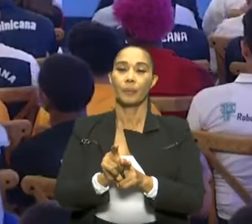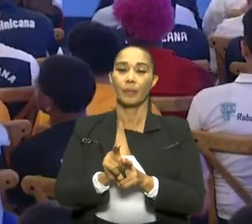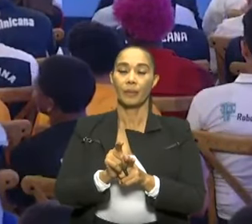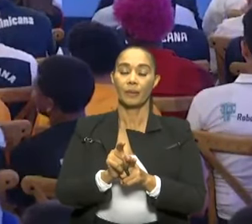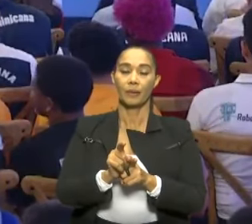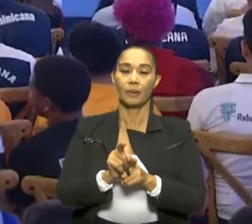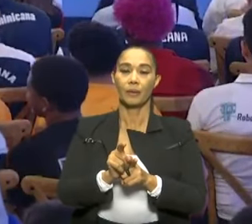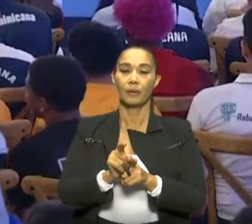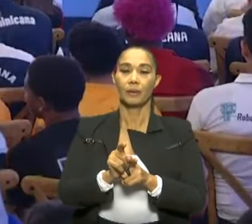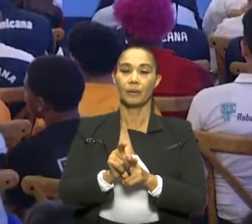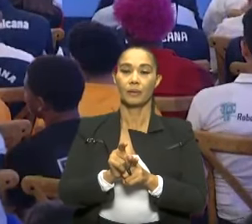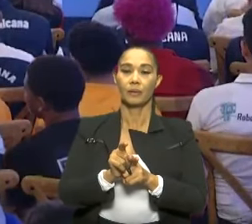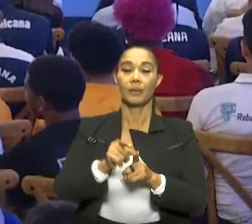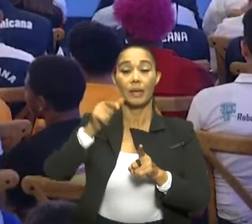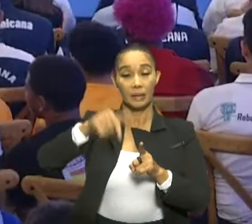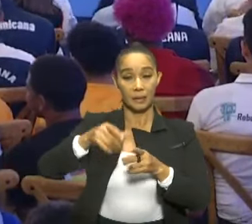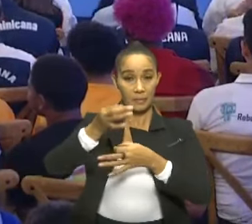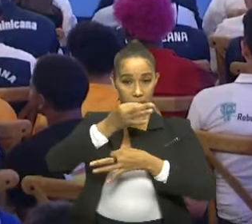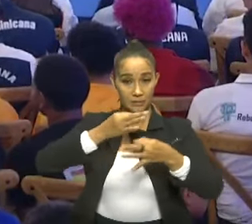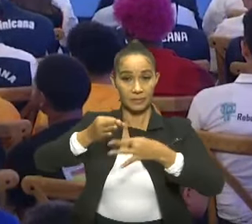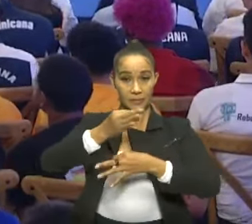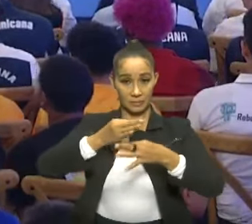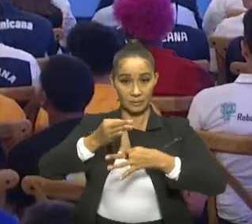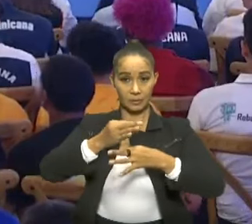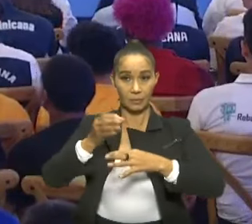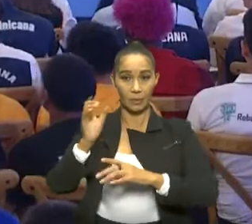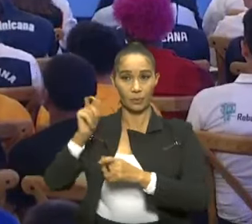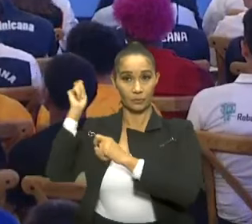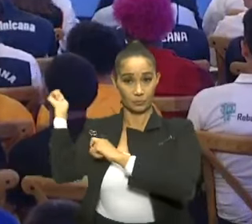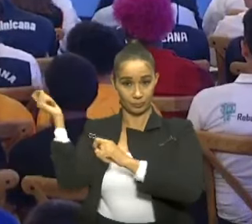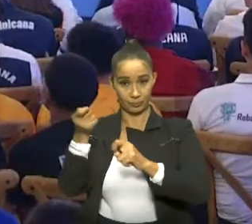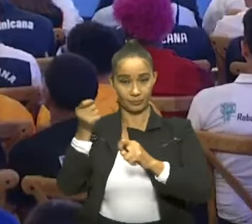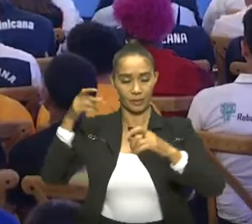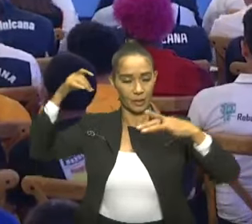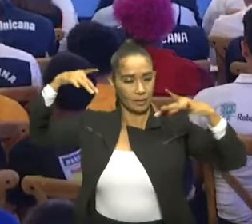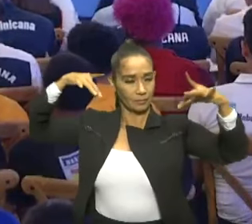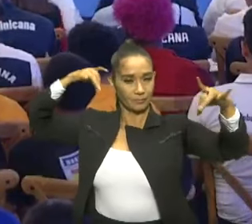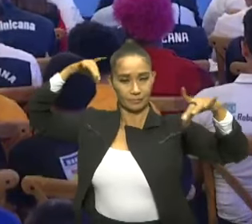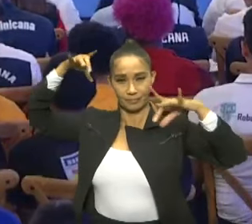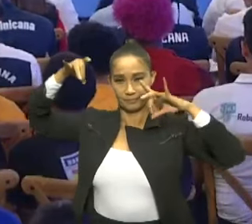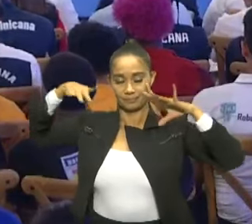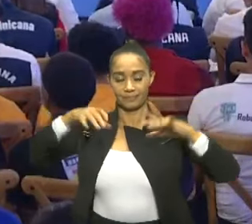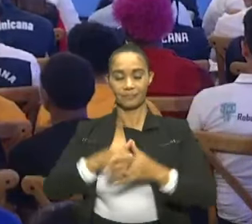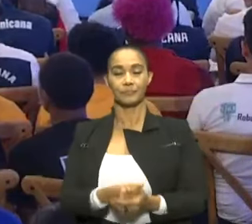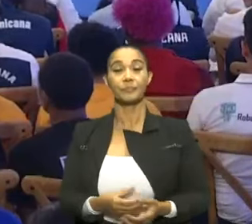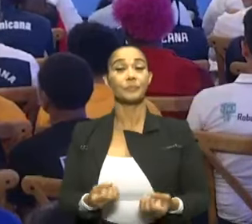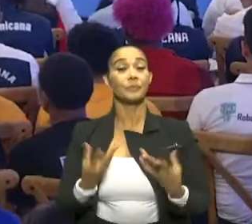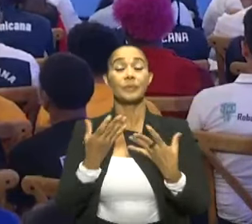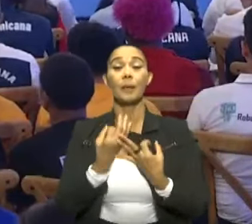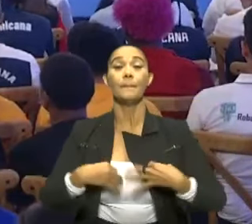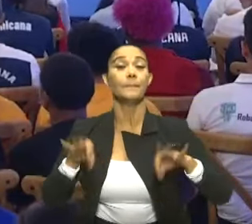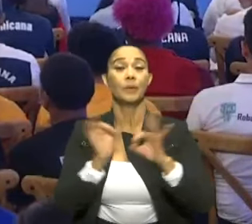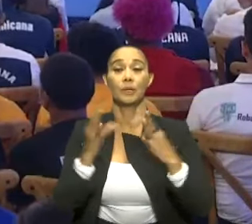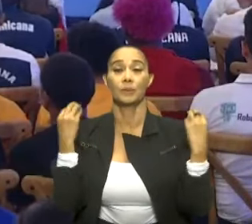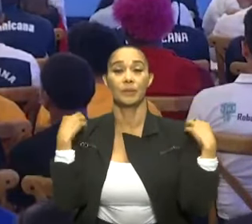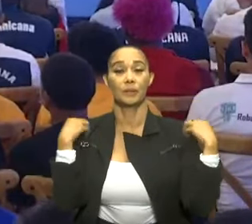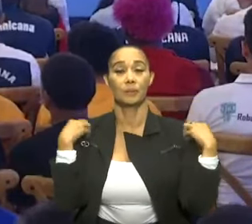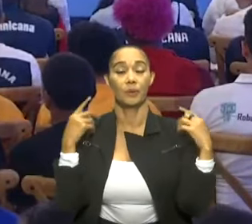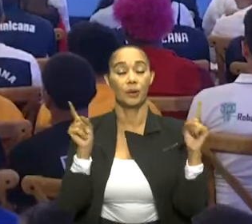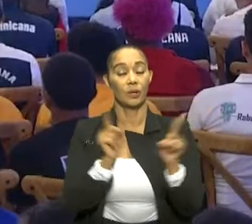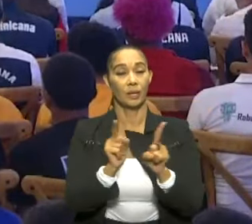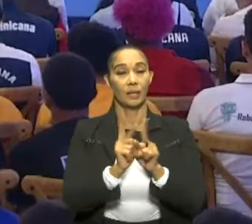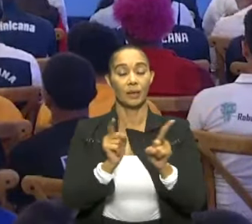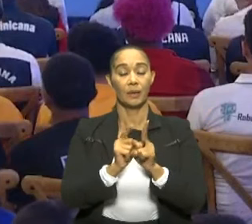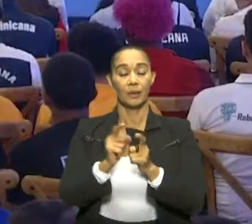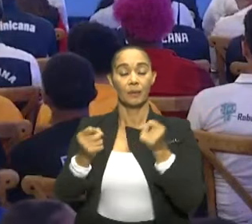de San Julián Javier de San Francisco de Macorís. Hay una parte muy importante, no solamente por el deporte, sino también incluso